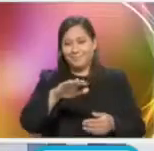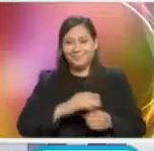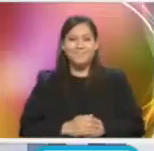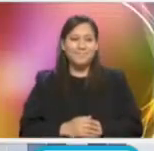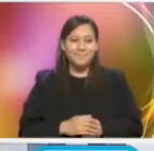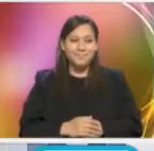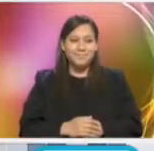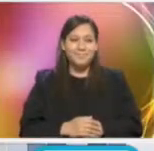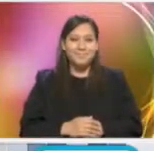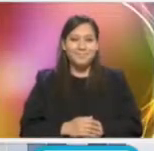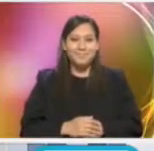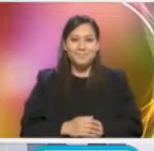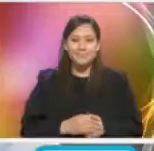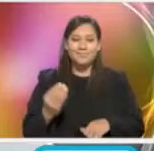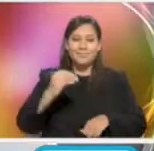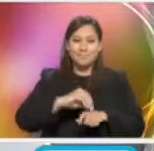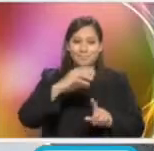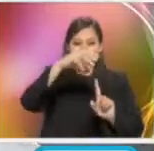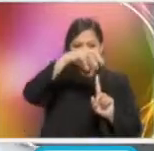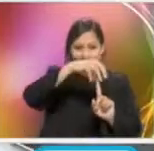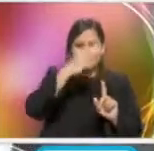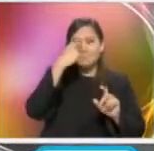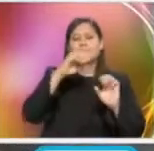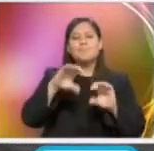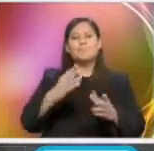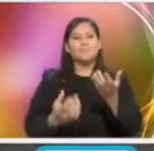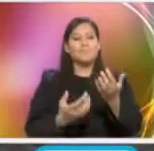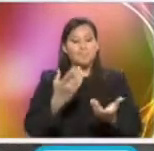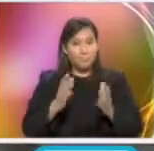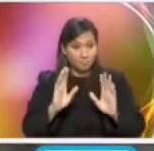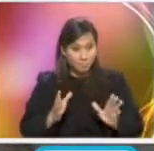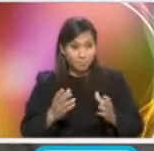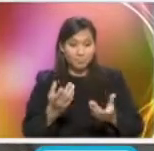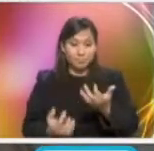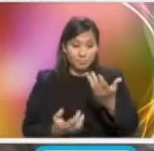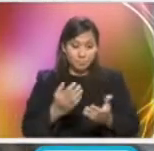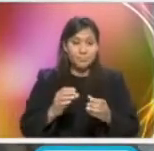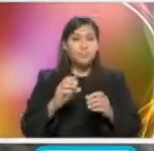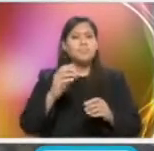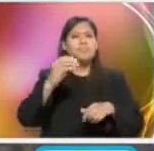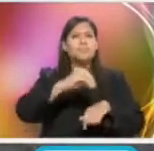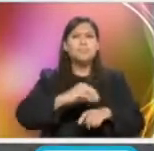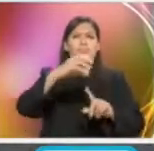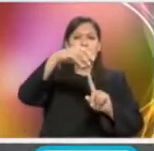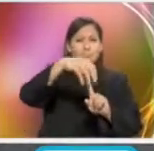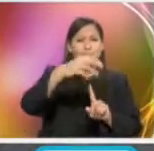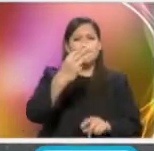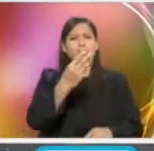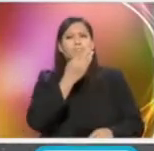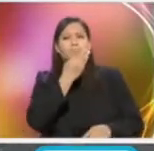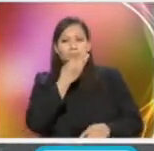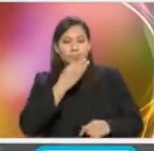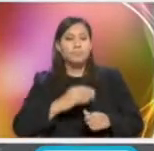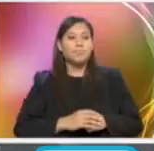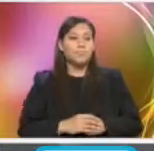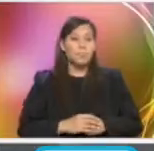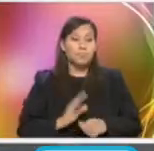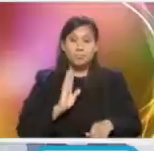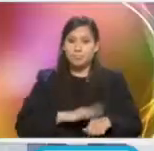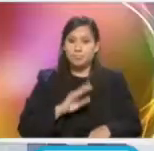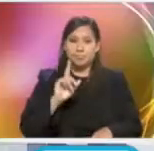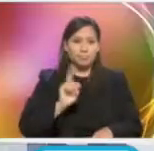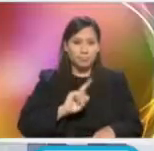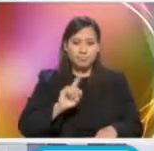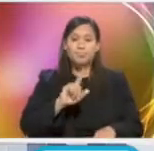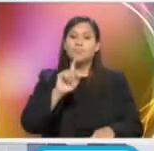los champiñones para que dejemos que hierva. Ya que esté hirviendo, ponen los champiñones, los dejan 3 minutos. Sí. No más,